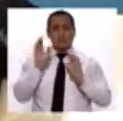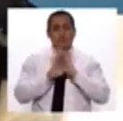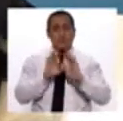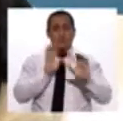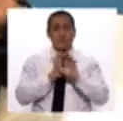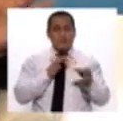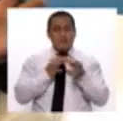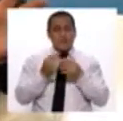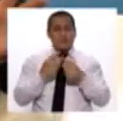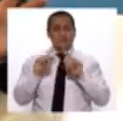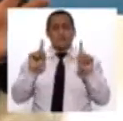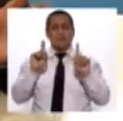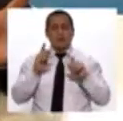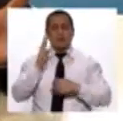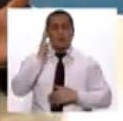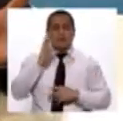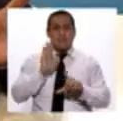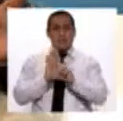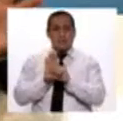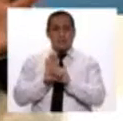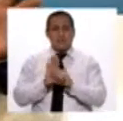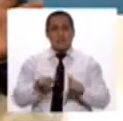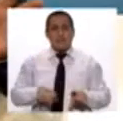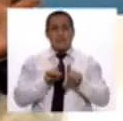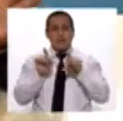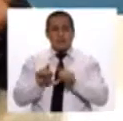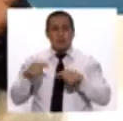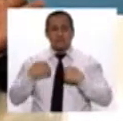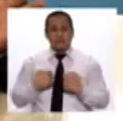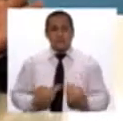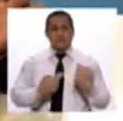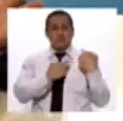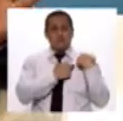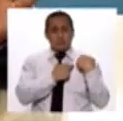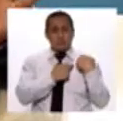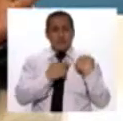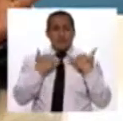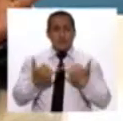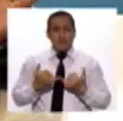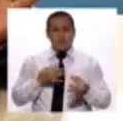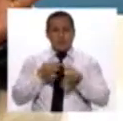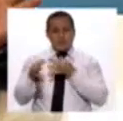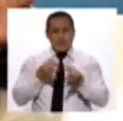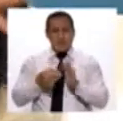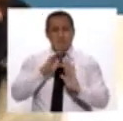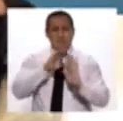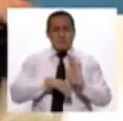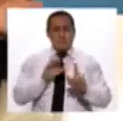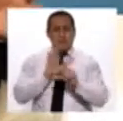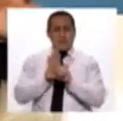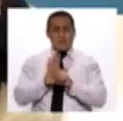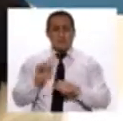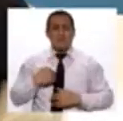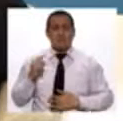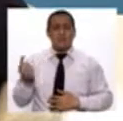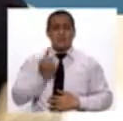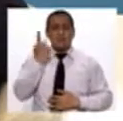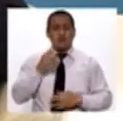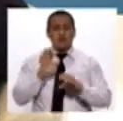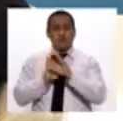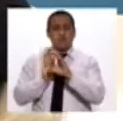Constitución dice una cosa contraria a lo que dice la ley. Y estoy potestado para decaer la ley y aplicar mi principio